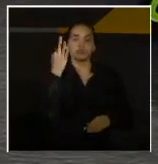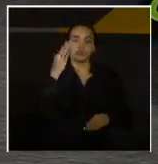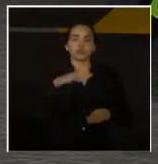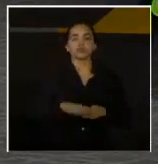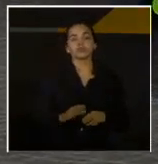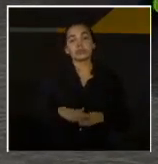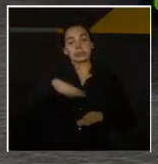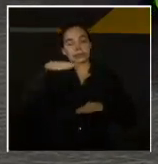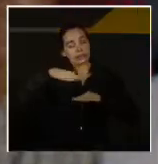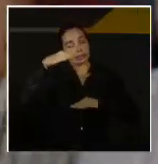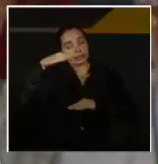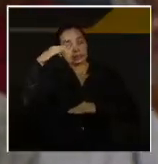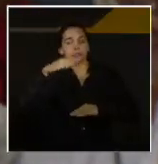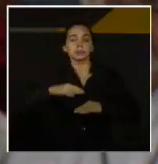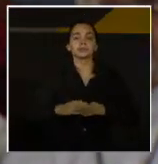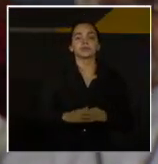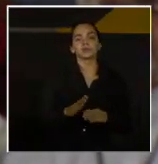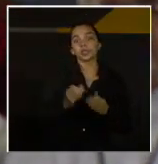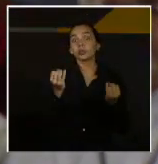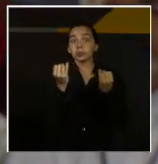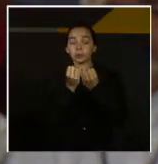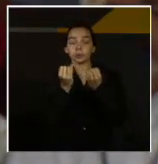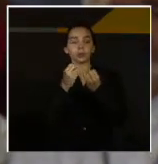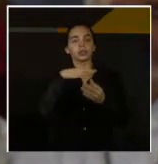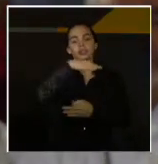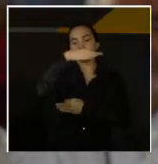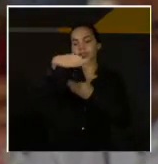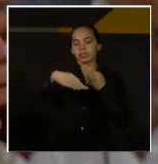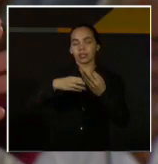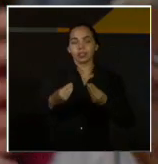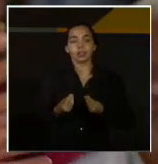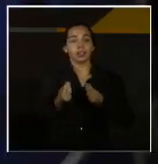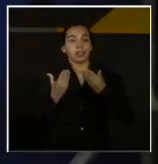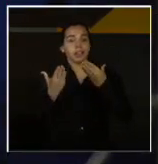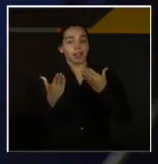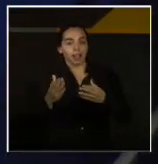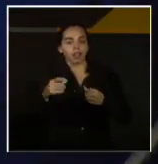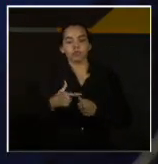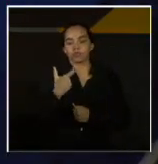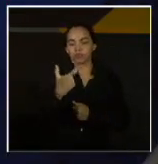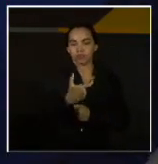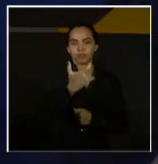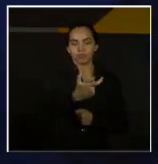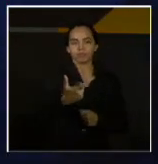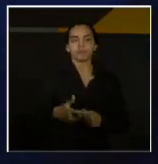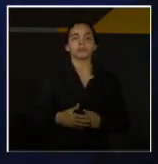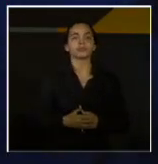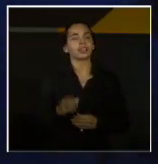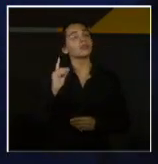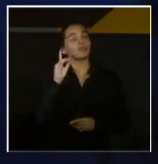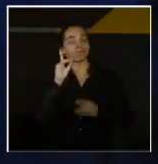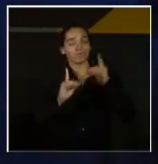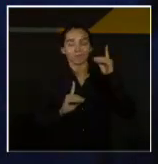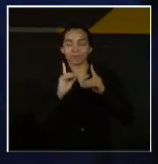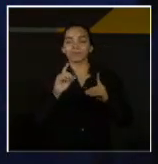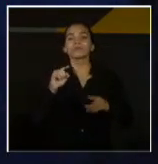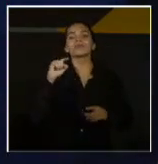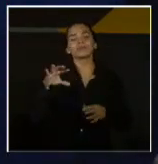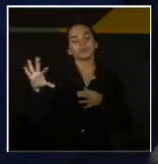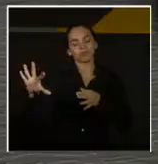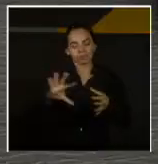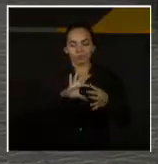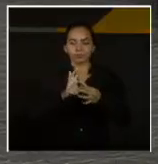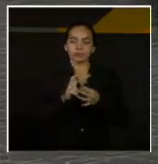solamente incrementamos el padrón, sino que además a todas se les incrementó el monto que se le está dando. Sin duda, eso es una alianza que se puede todavía